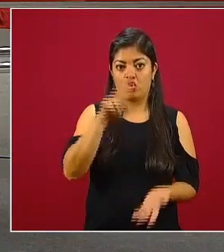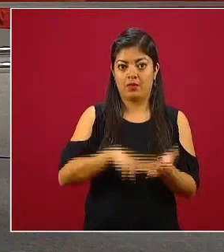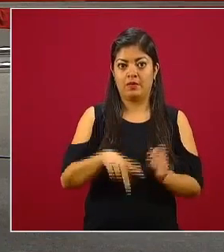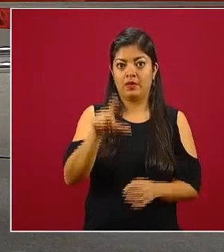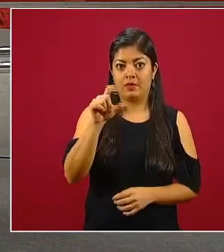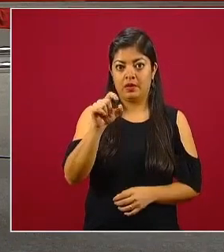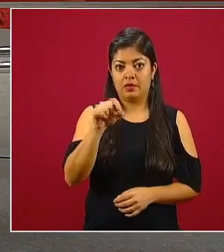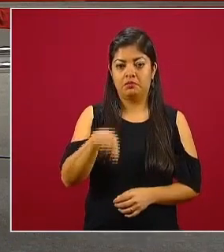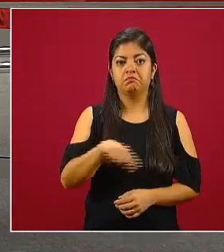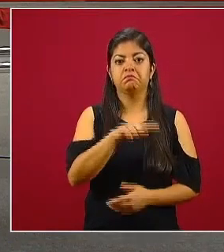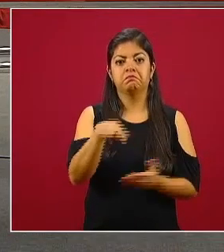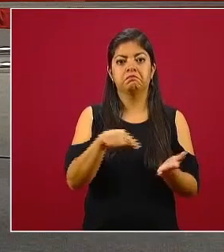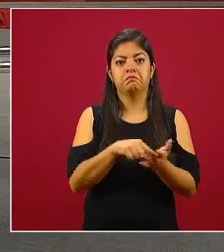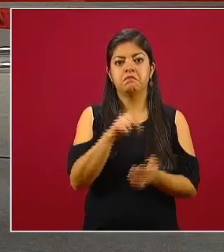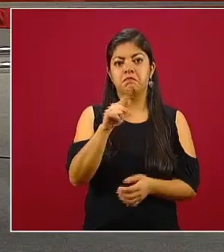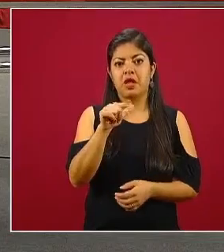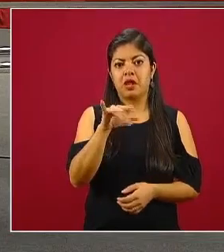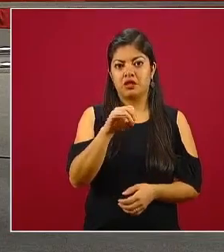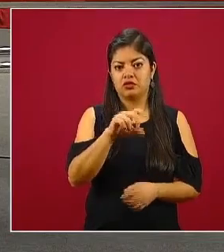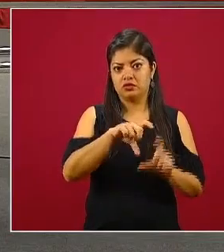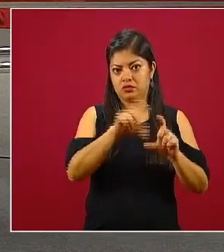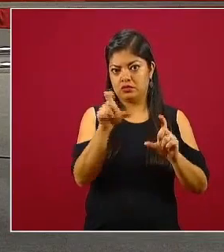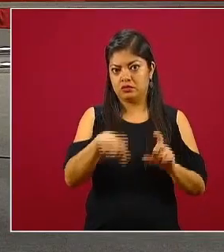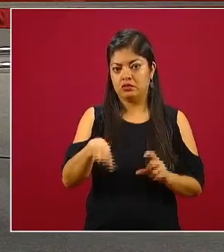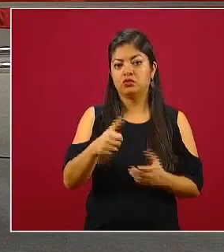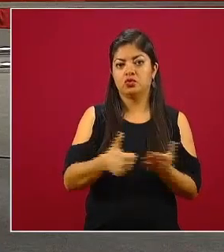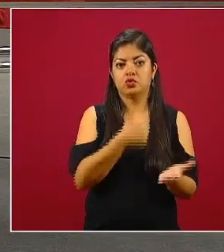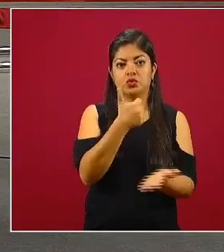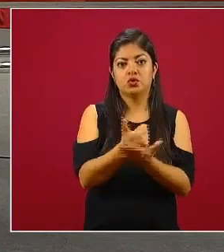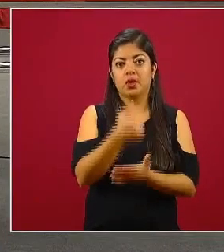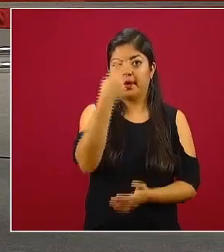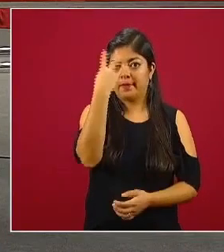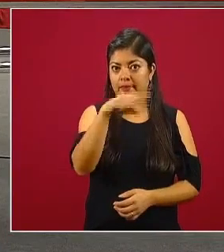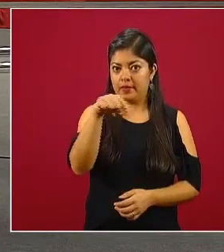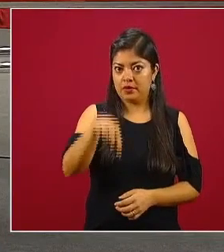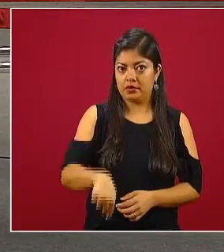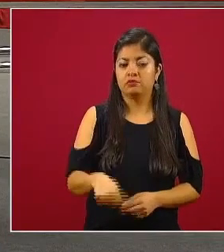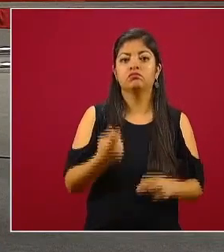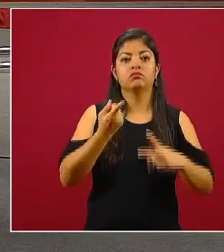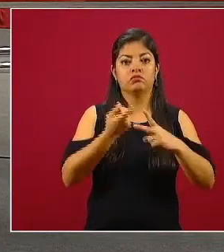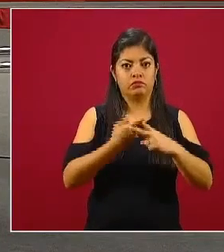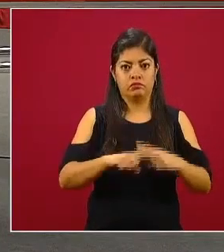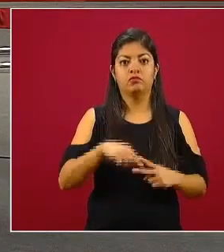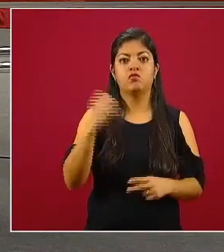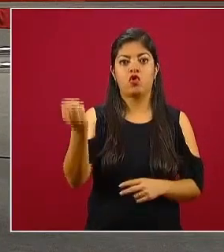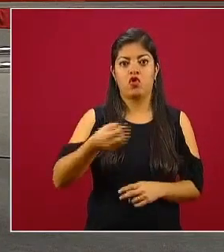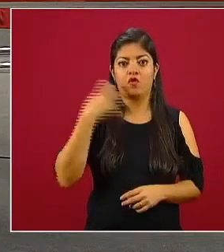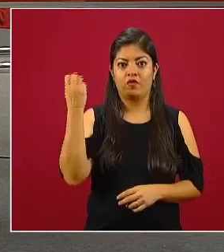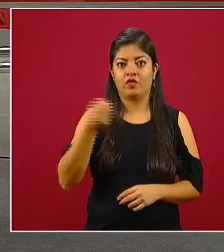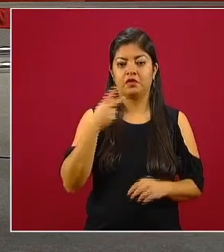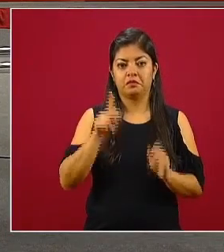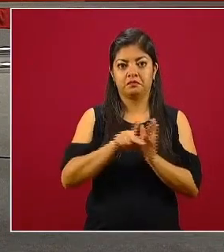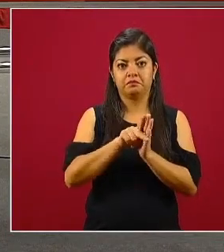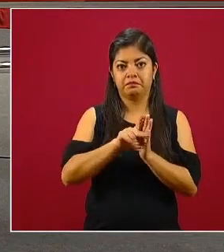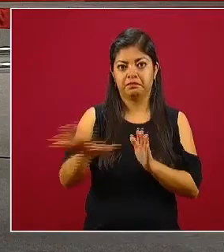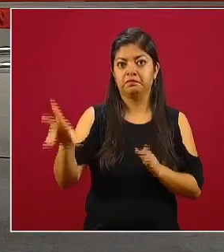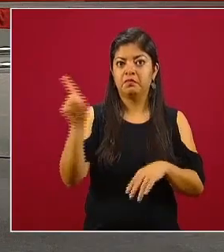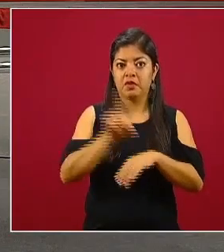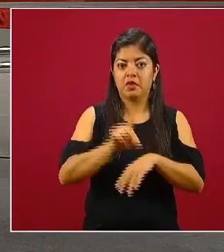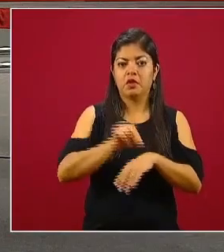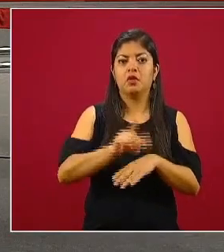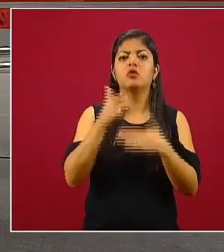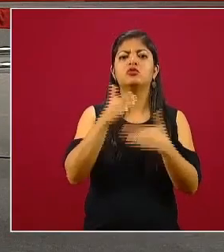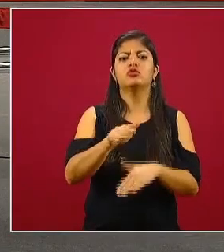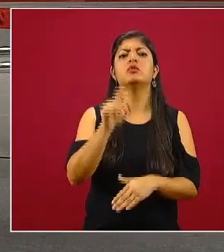2020. Estamos en el Palacio Nacional de México, en la Ciudad de México, y vamos a iniciar la conferencia de prensa diaria sobre